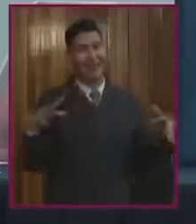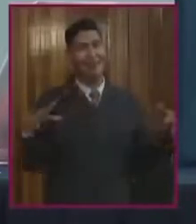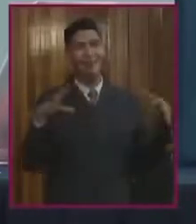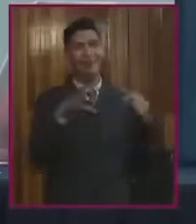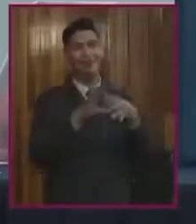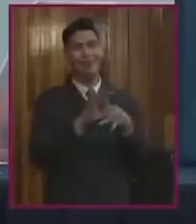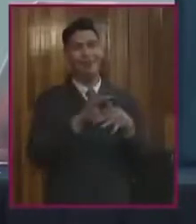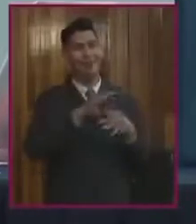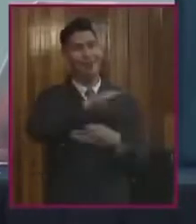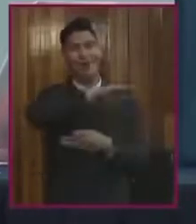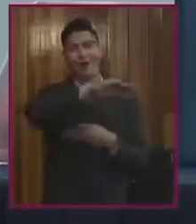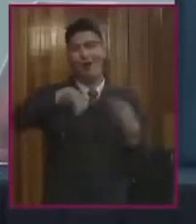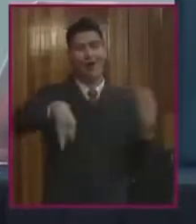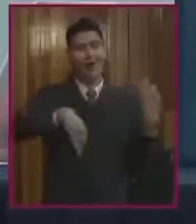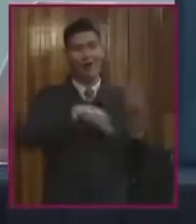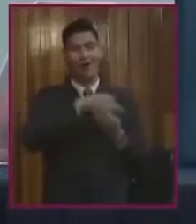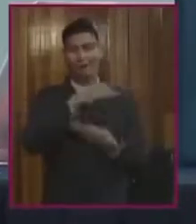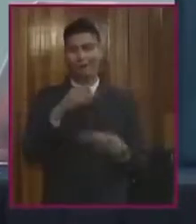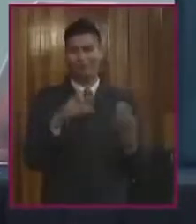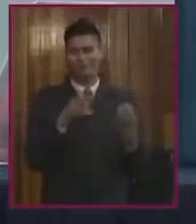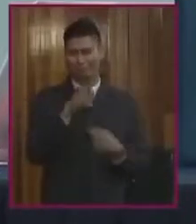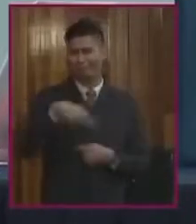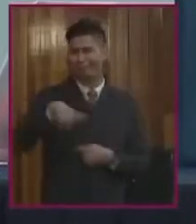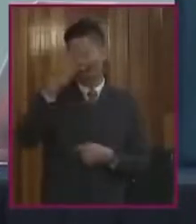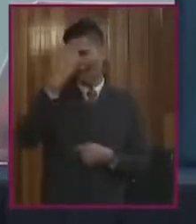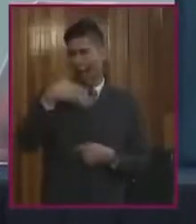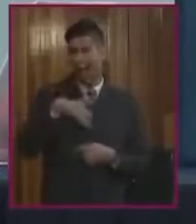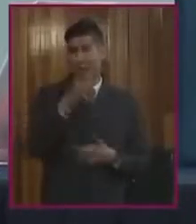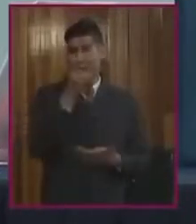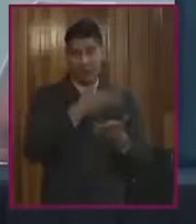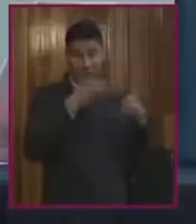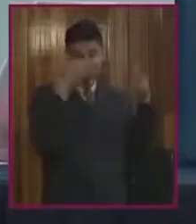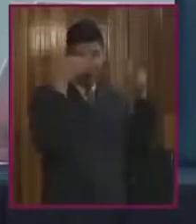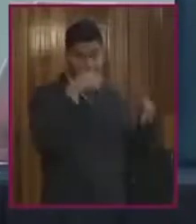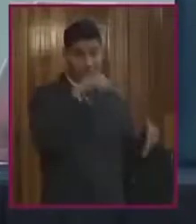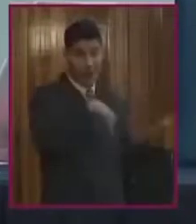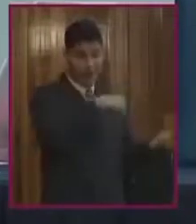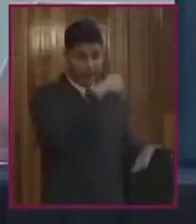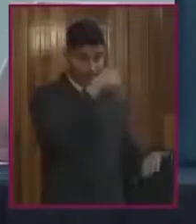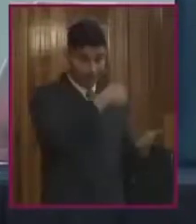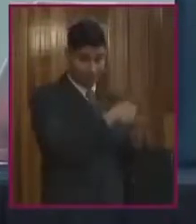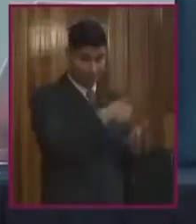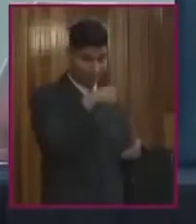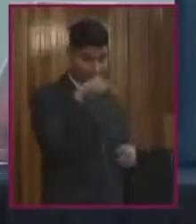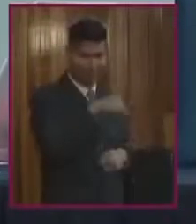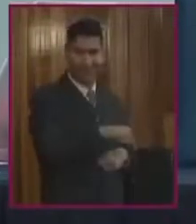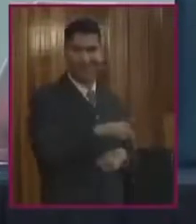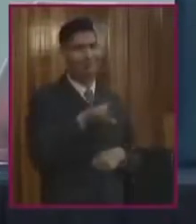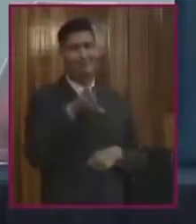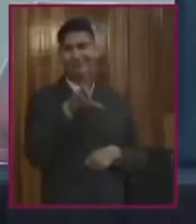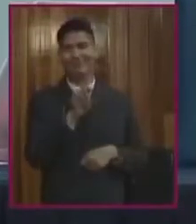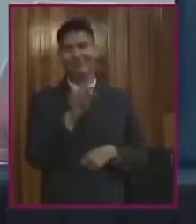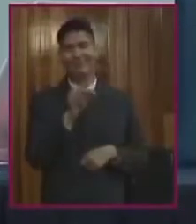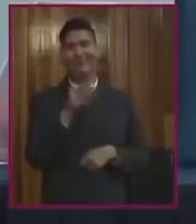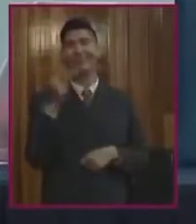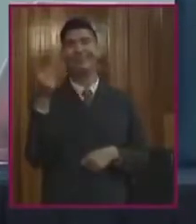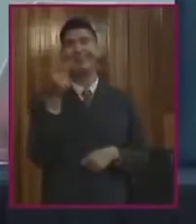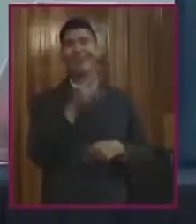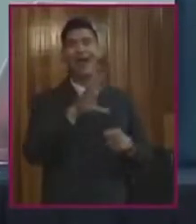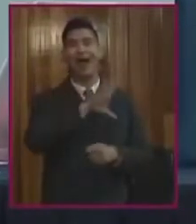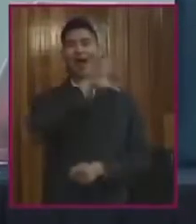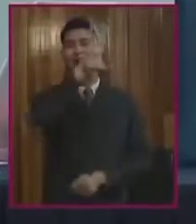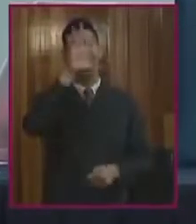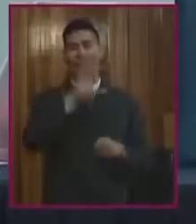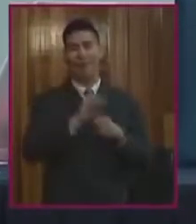sido la tendencia centralista del diseño curricular, pero habría que cuidar que el currículum no se desplace a un localismo